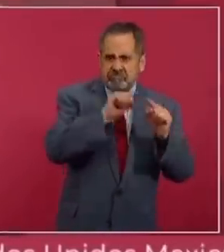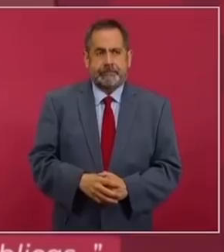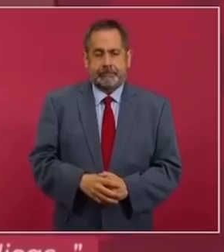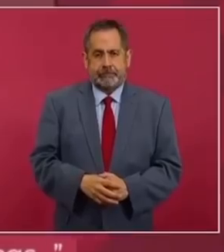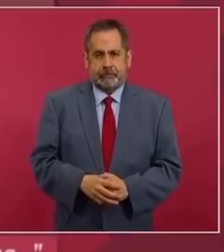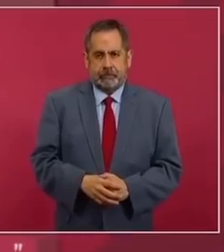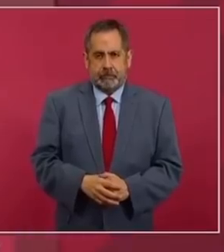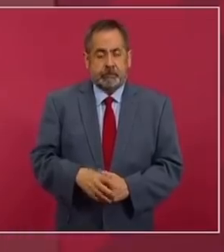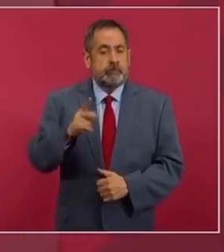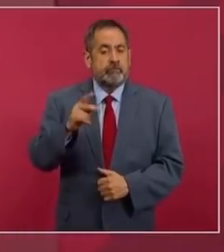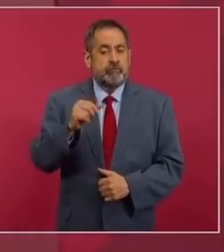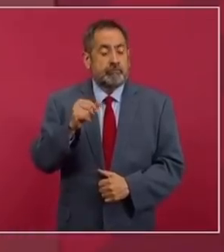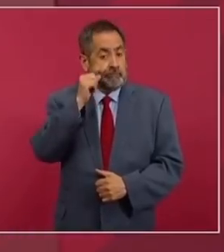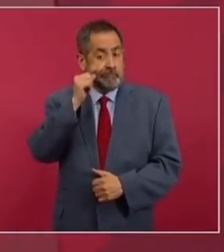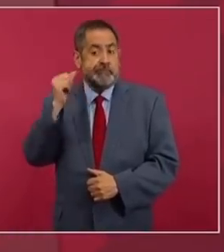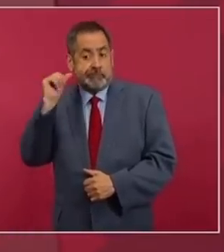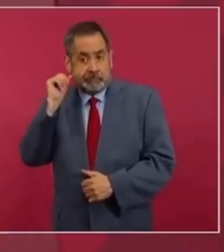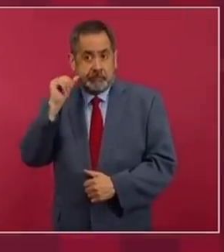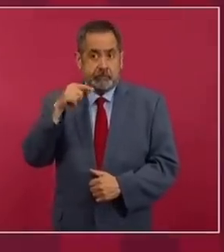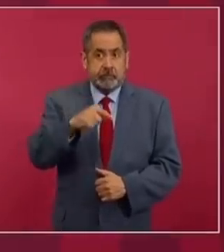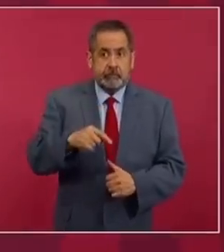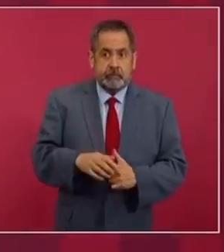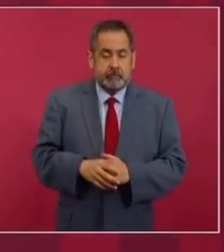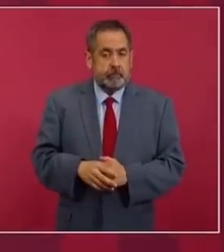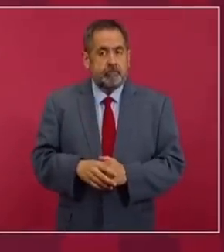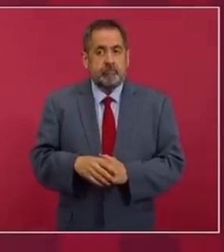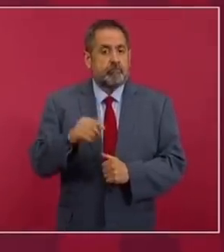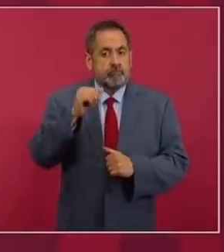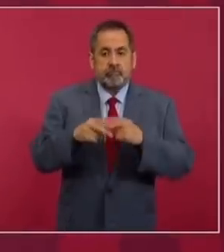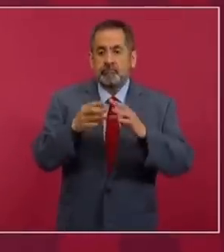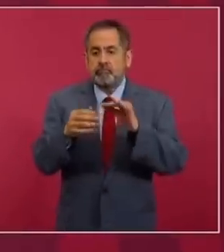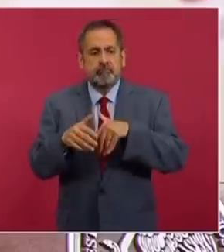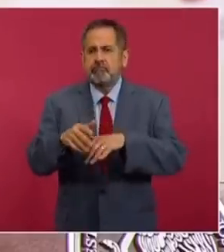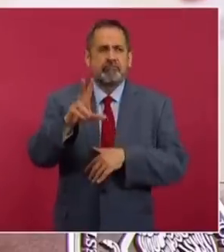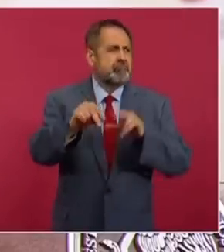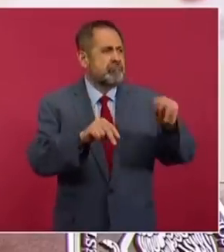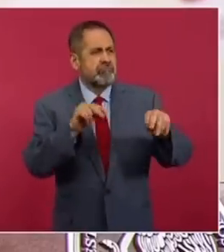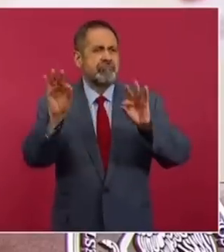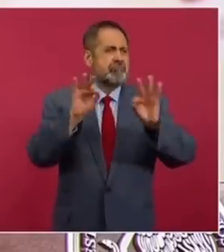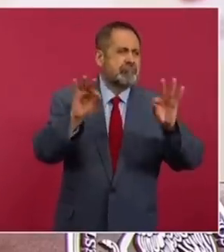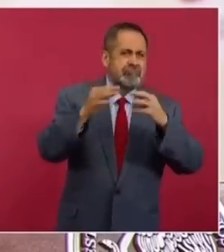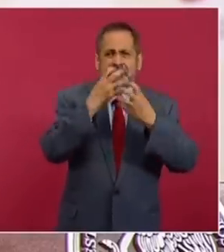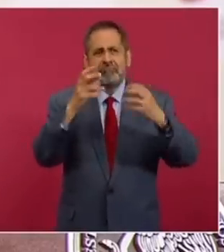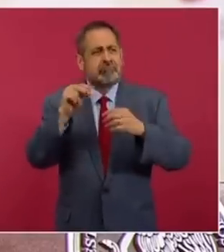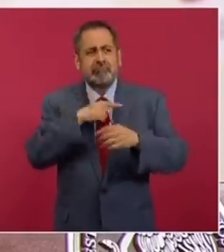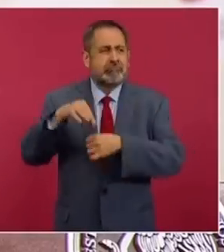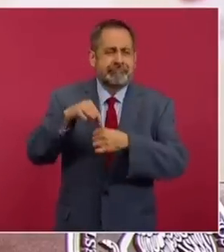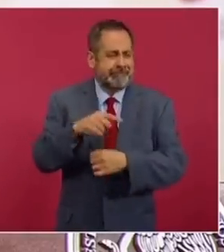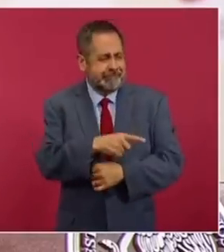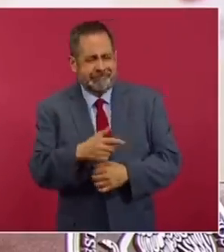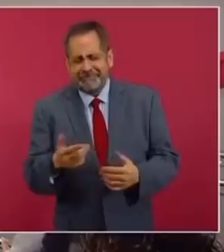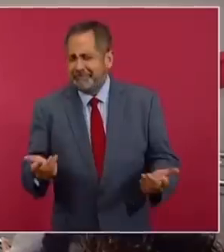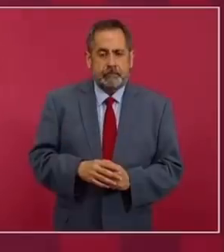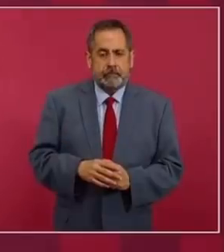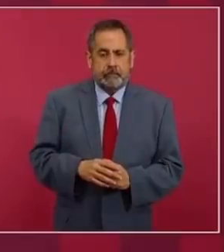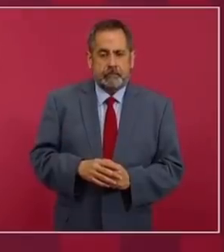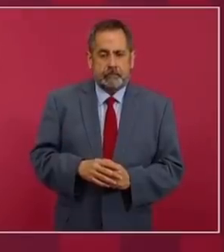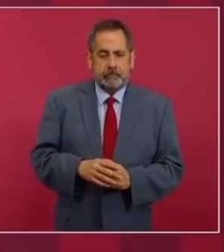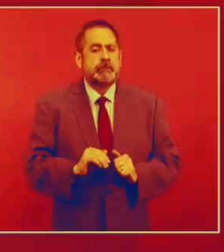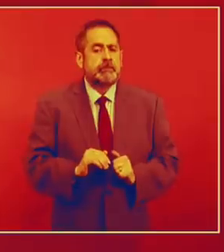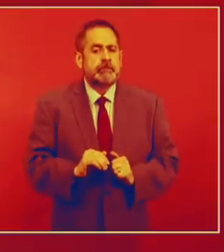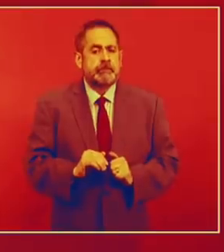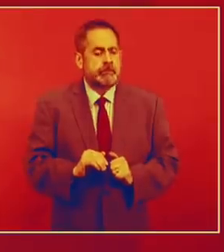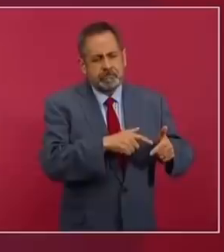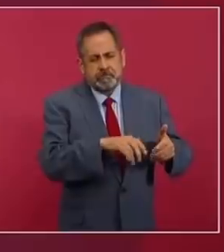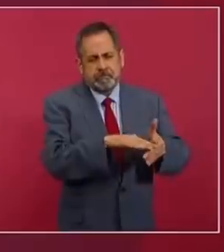contra mía. Pero ayer salieron a decir que no se participara. Y fue muy interesante, porque son